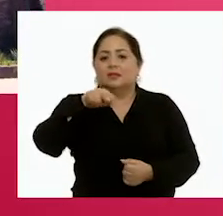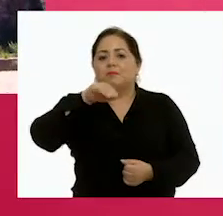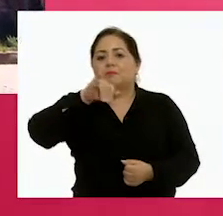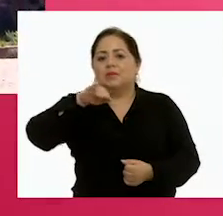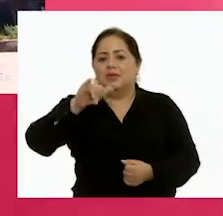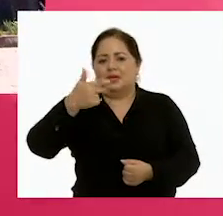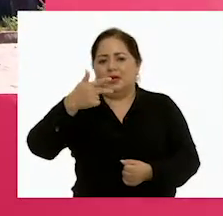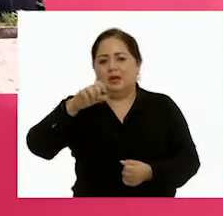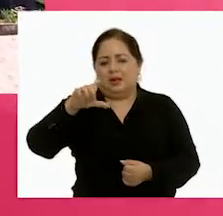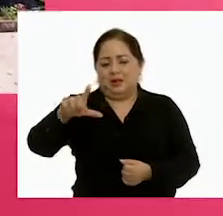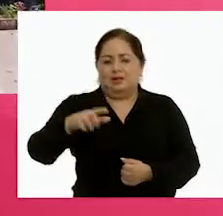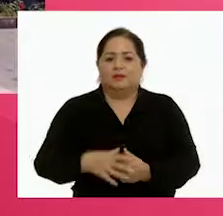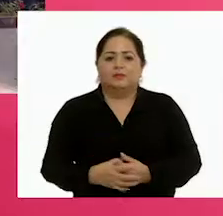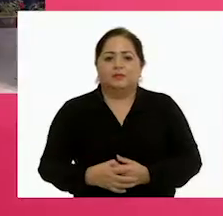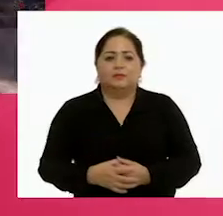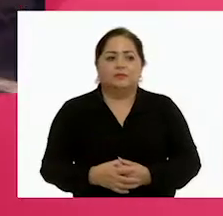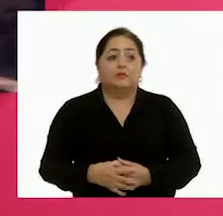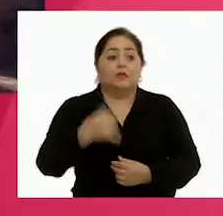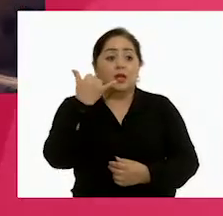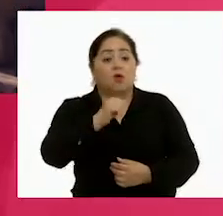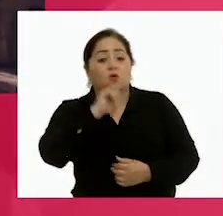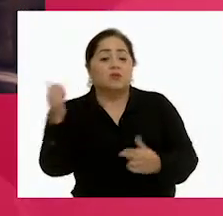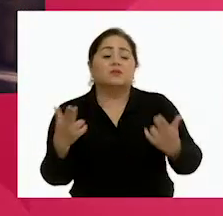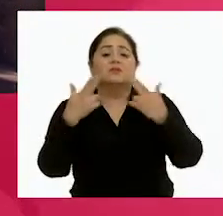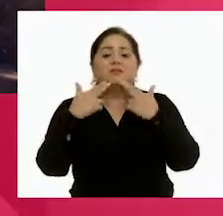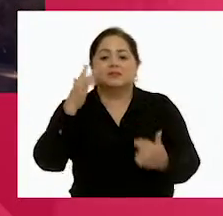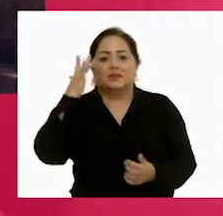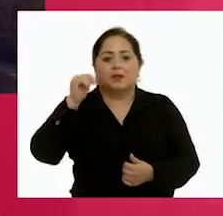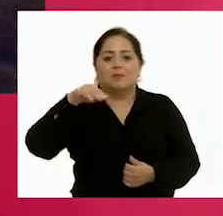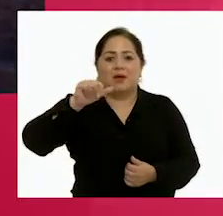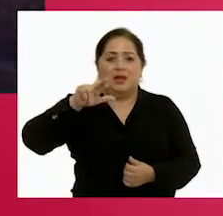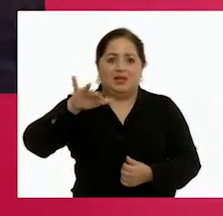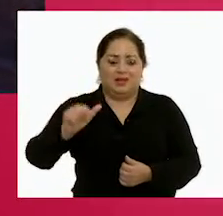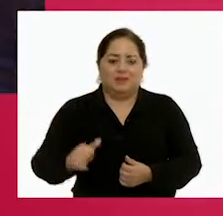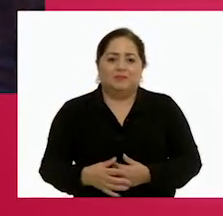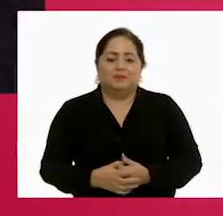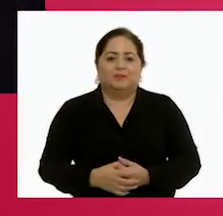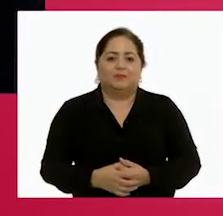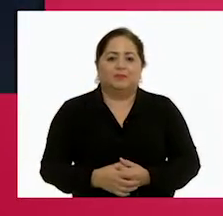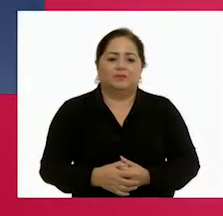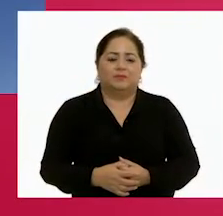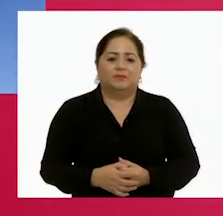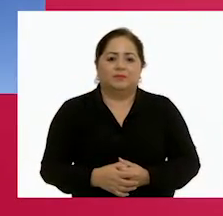Regla y la hacienda de Santa María Regla.